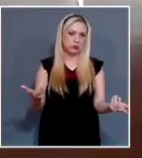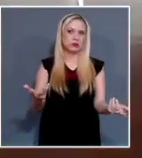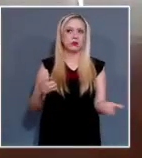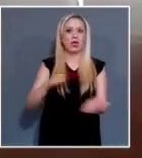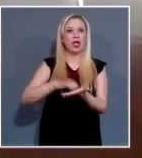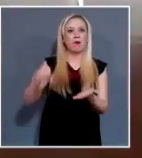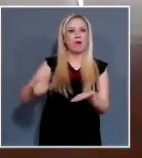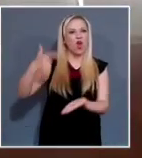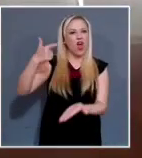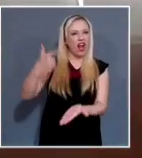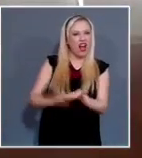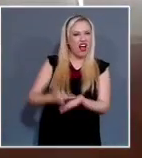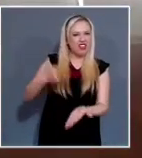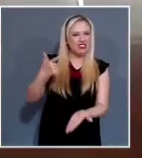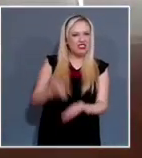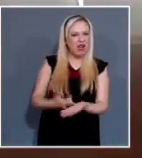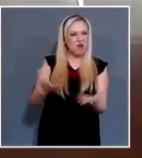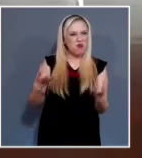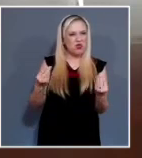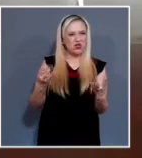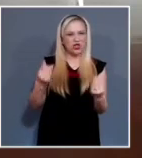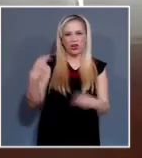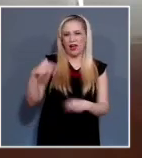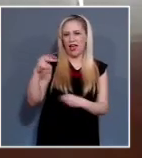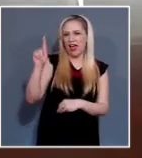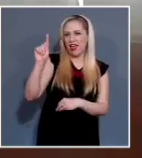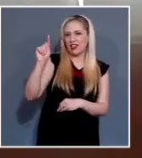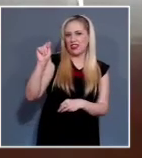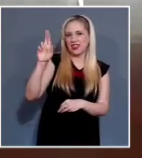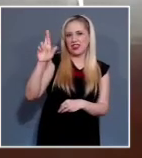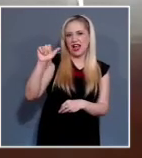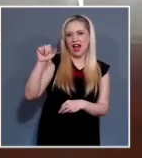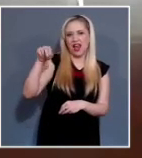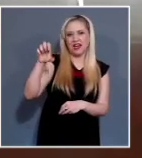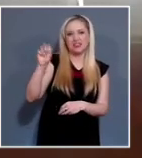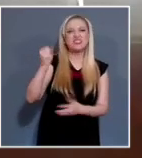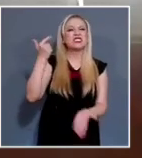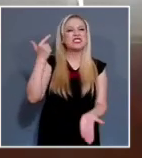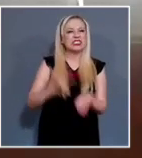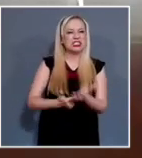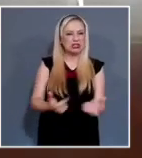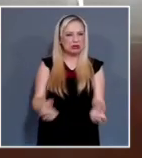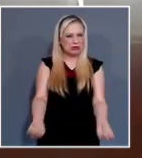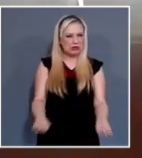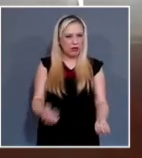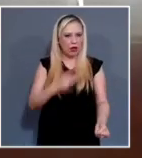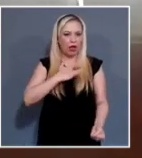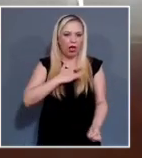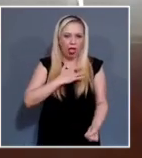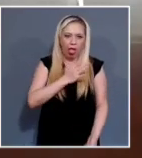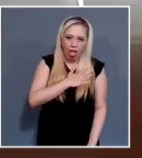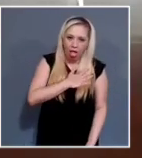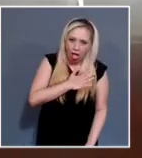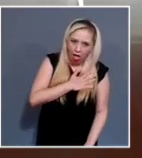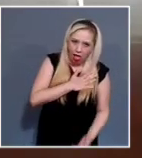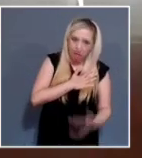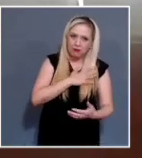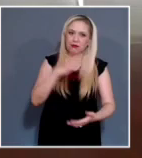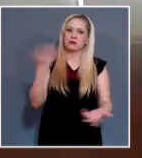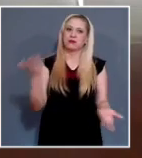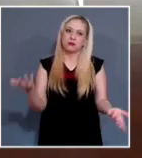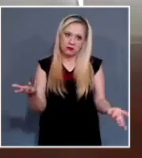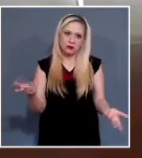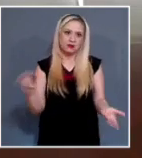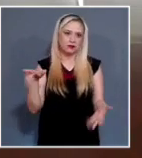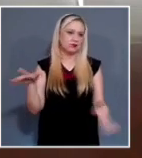de las organizaciones, de la ciudadanía, para incidir, ¿no?, en identificar ingredientes que sean dañinos para la salud y buscar su